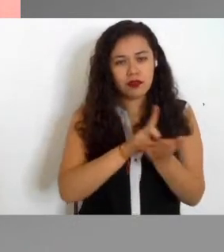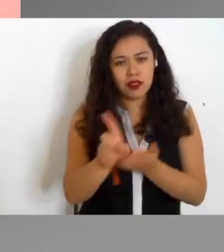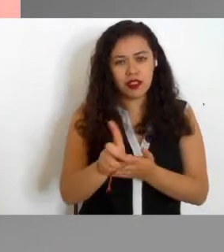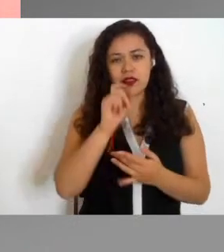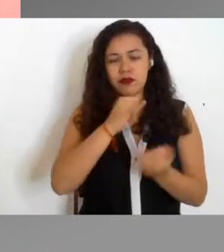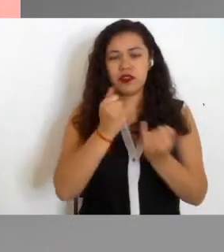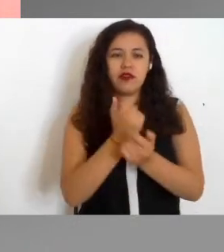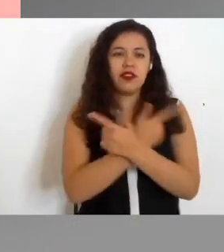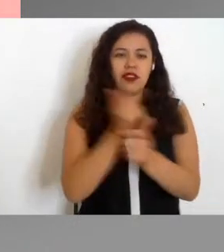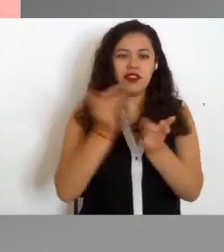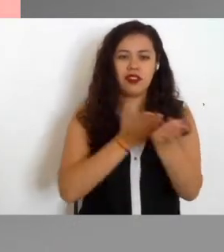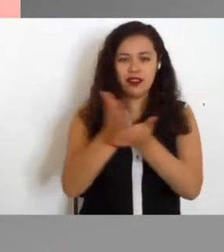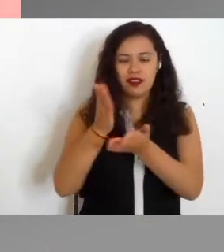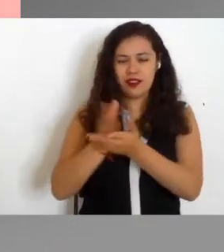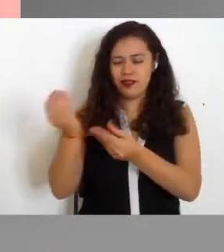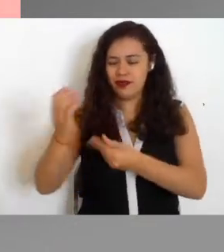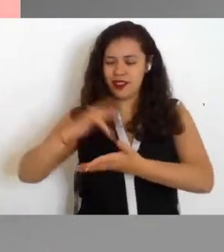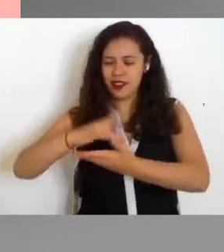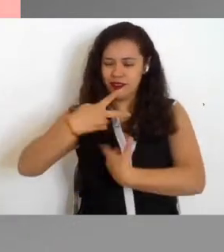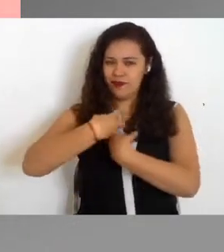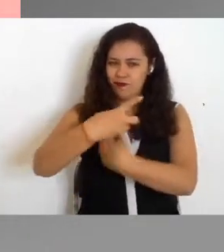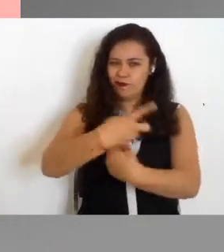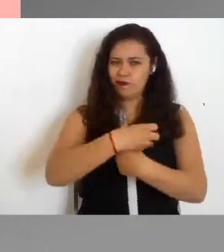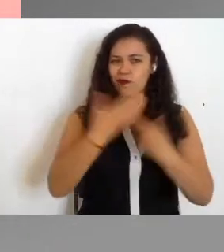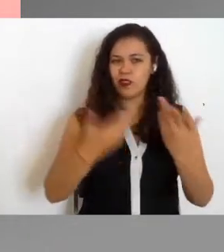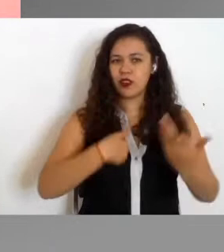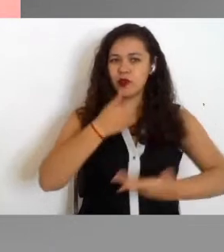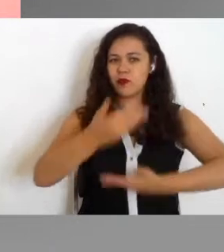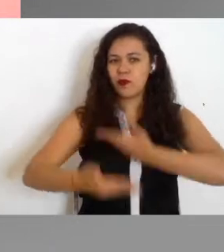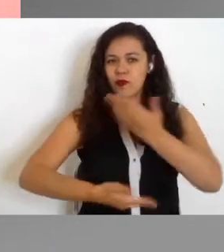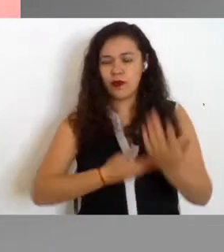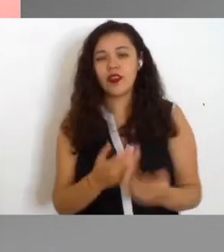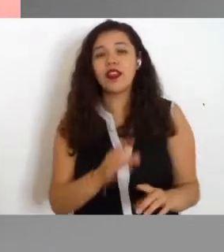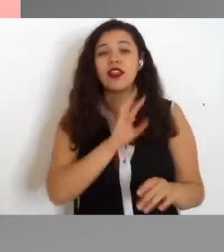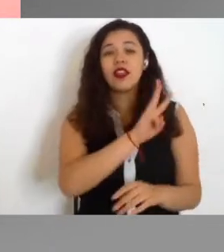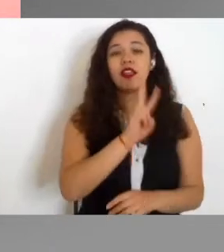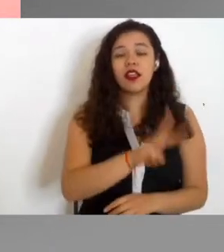la invitación al espacio, y quedamos a su orden. La página es